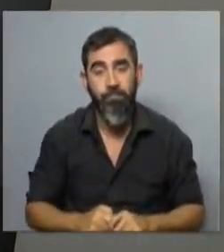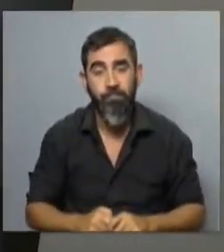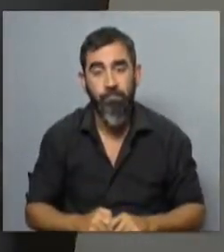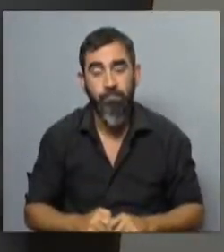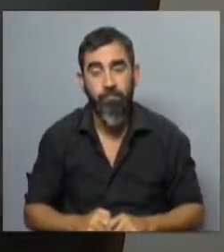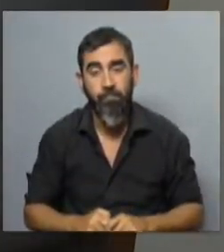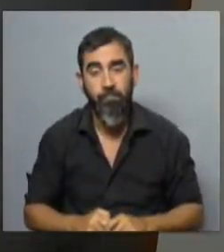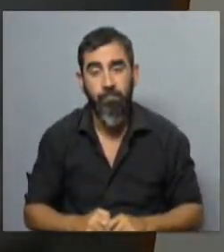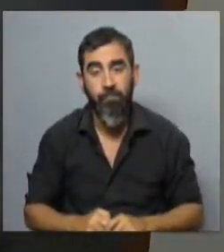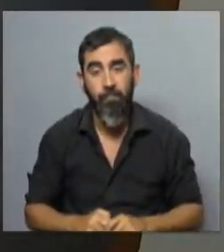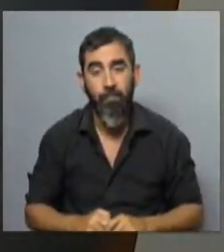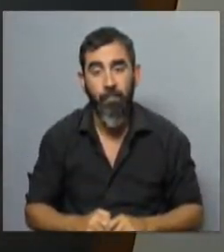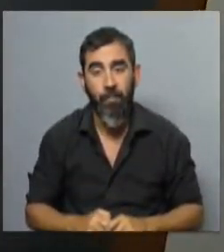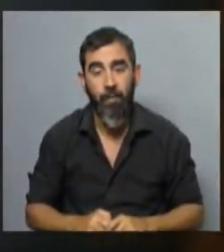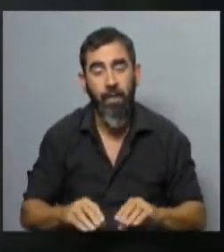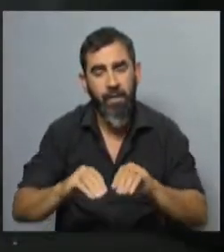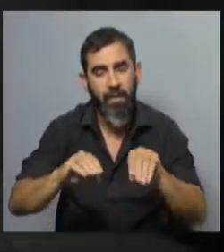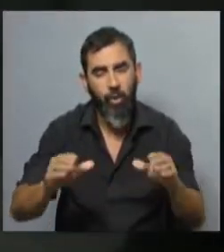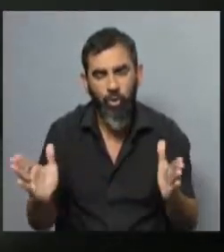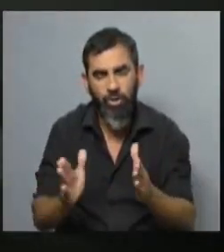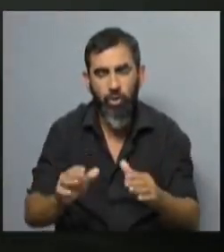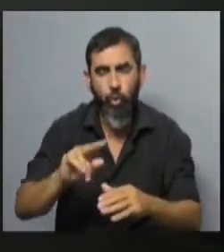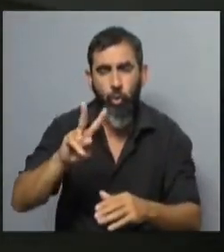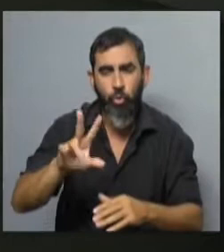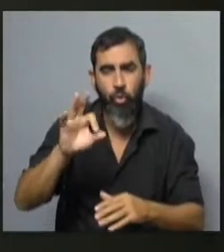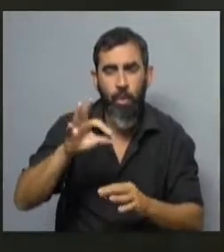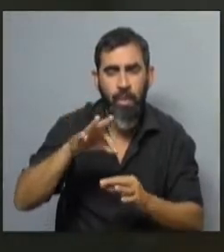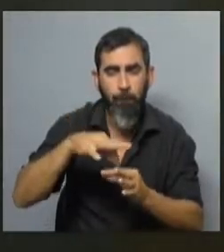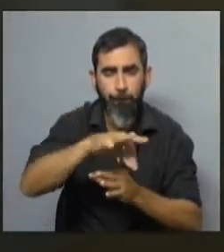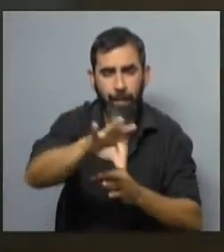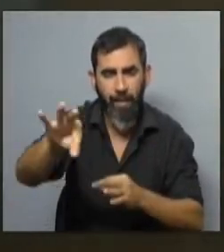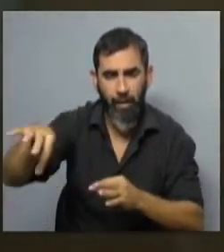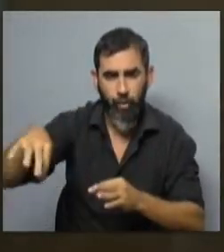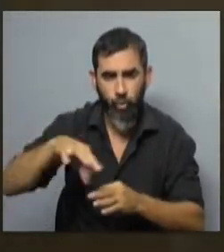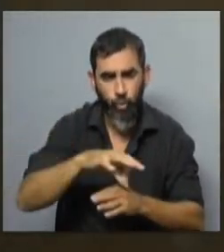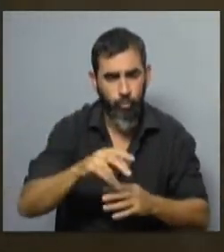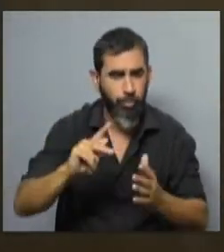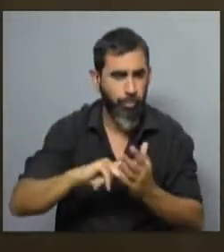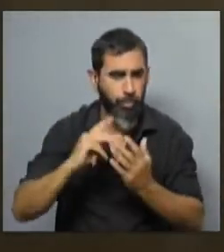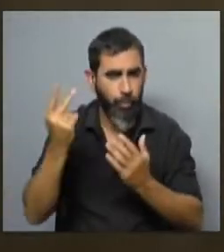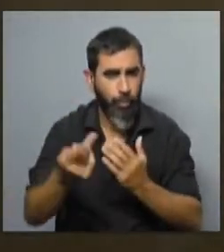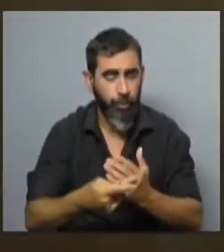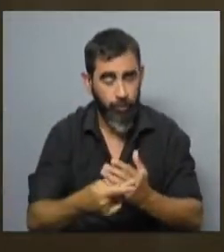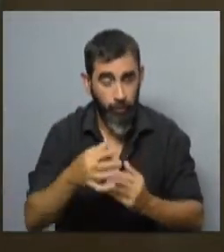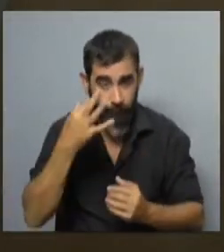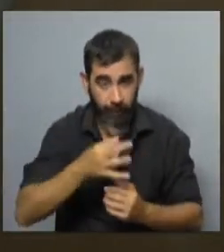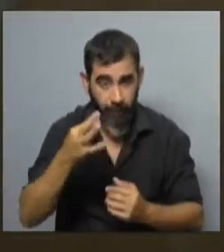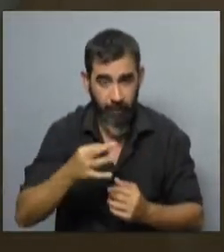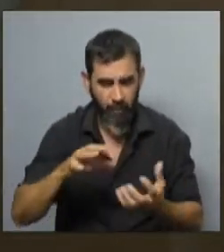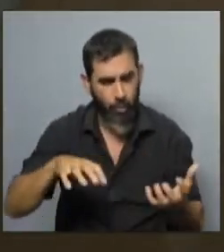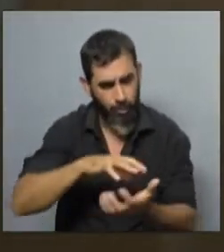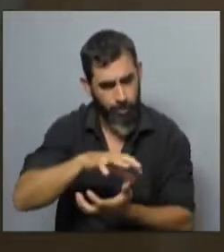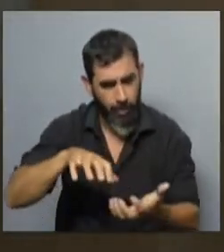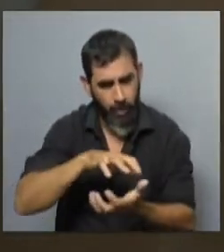que se pudo lograr, con un terreno muy chico de 250 metros cuadrados, un proyecto que fue bastante